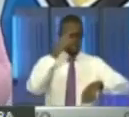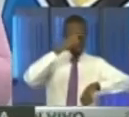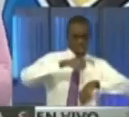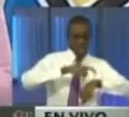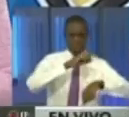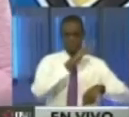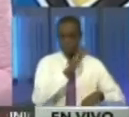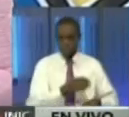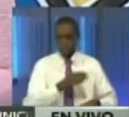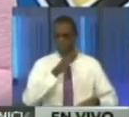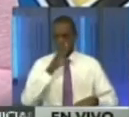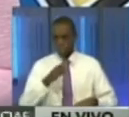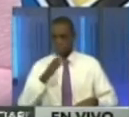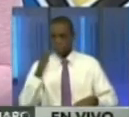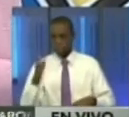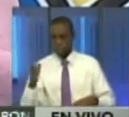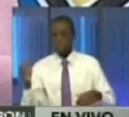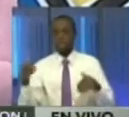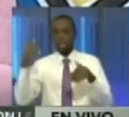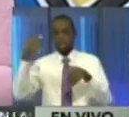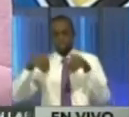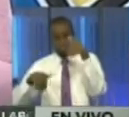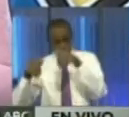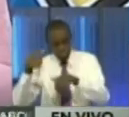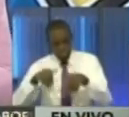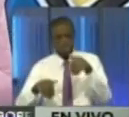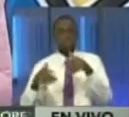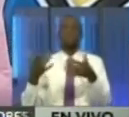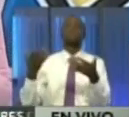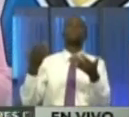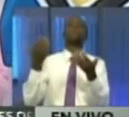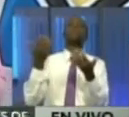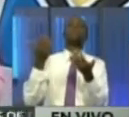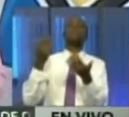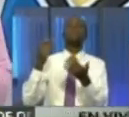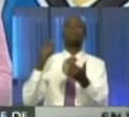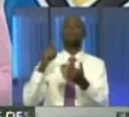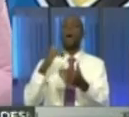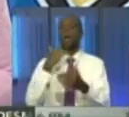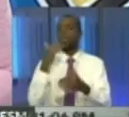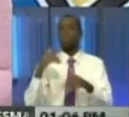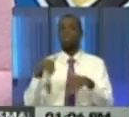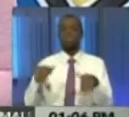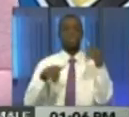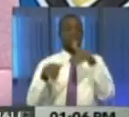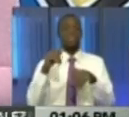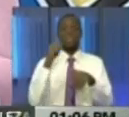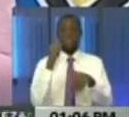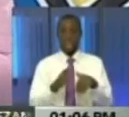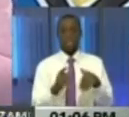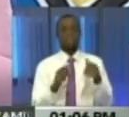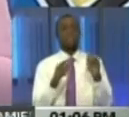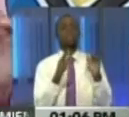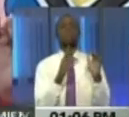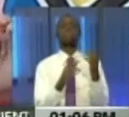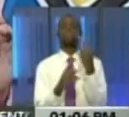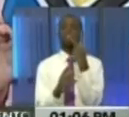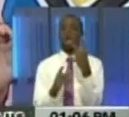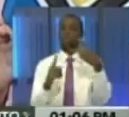los procesos electorales y de referendo obedecen a dos factores determinantes que